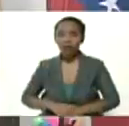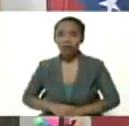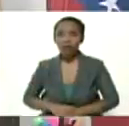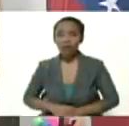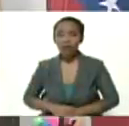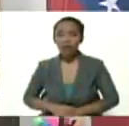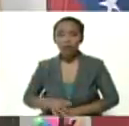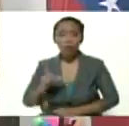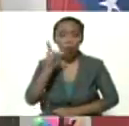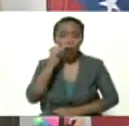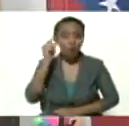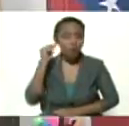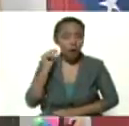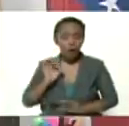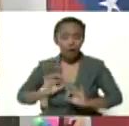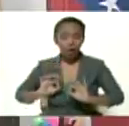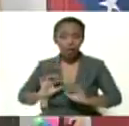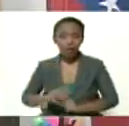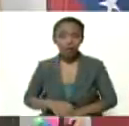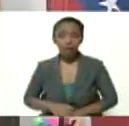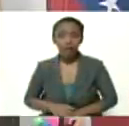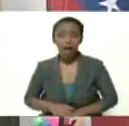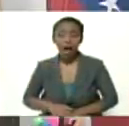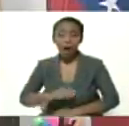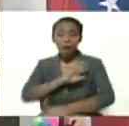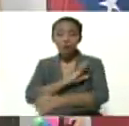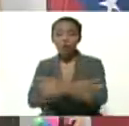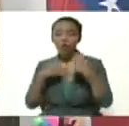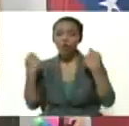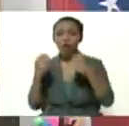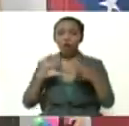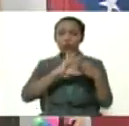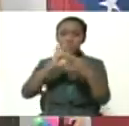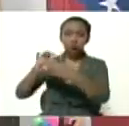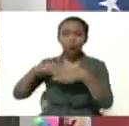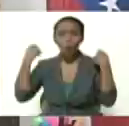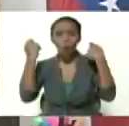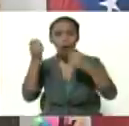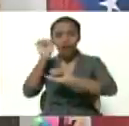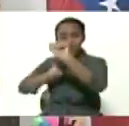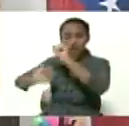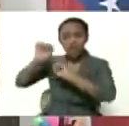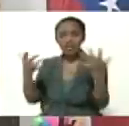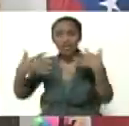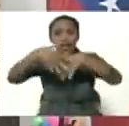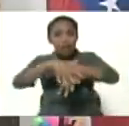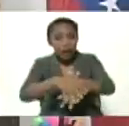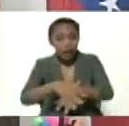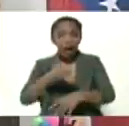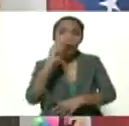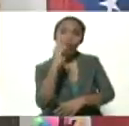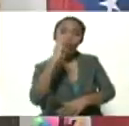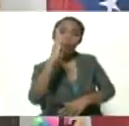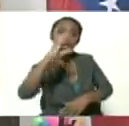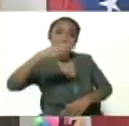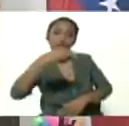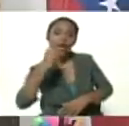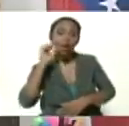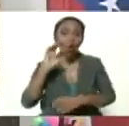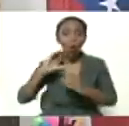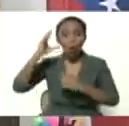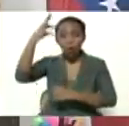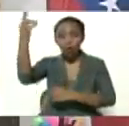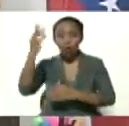género. El poder popular, las unidades populares de defensa integral, las VC, los